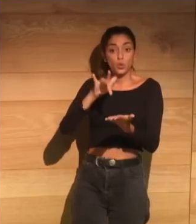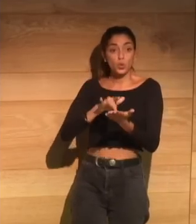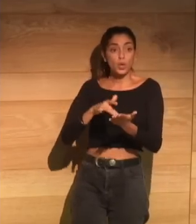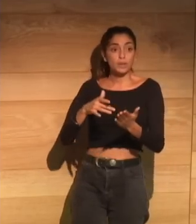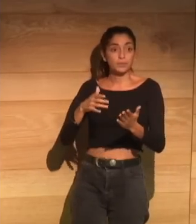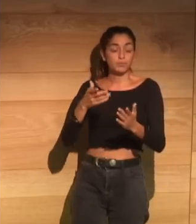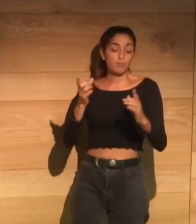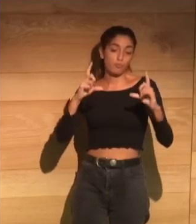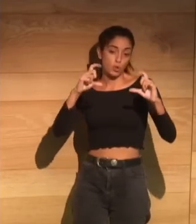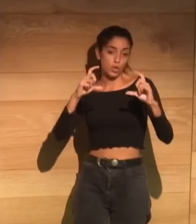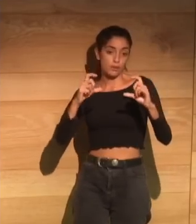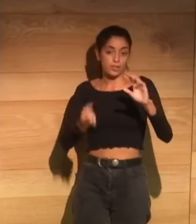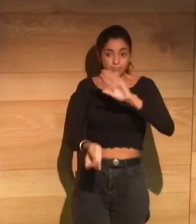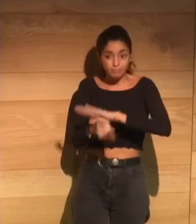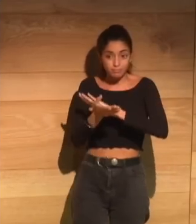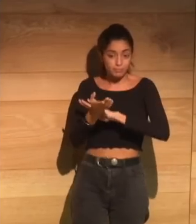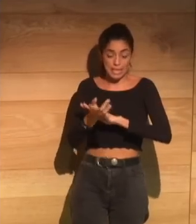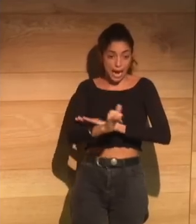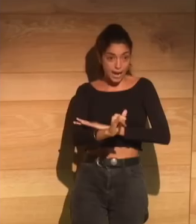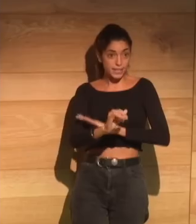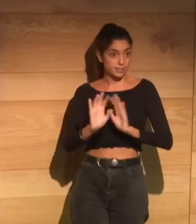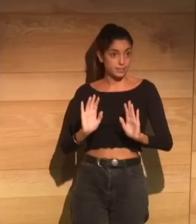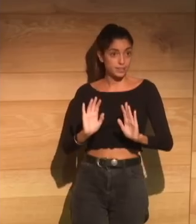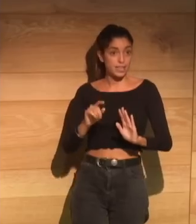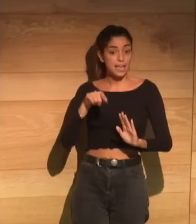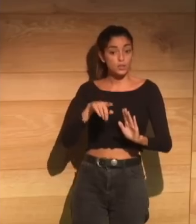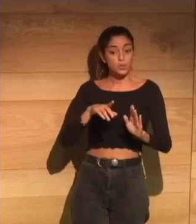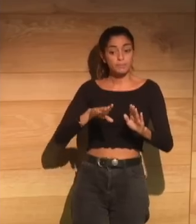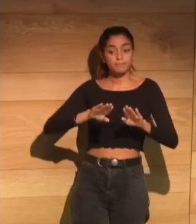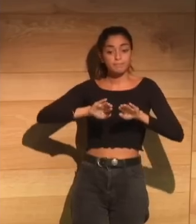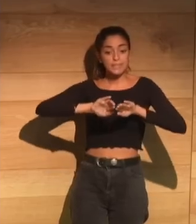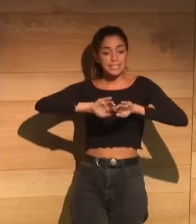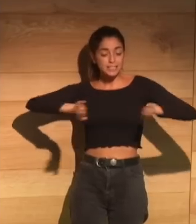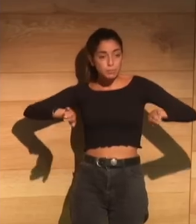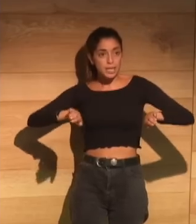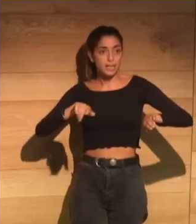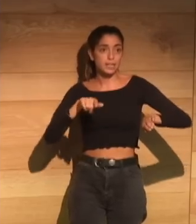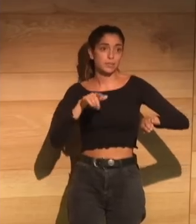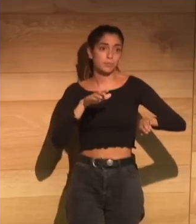la fotografía y la cinematografía, eso rompe la necesidad de que el arte